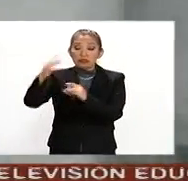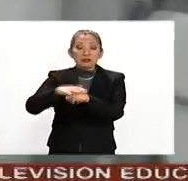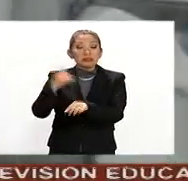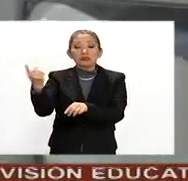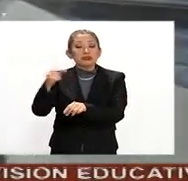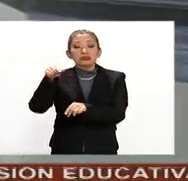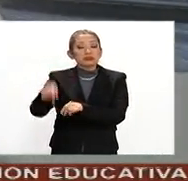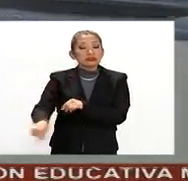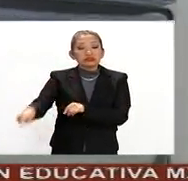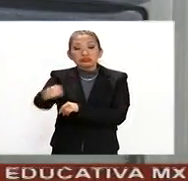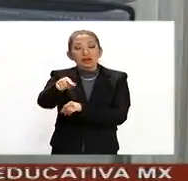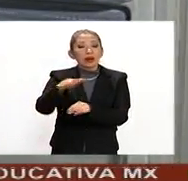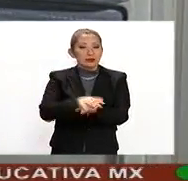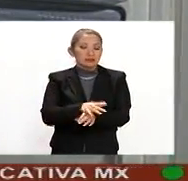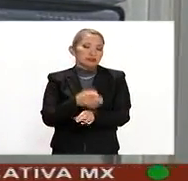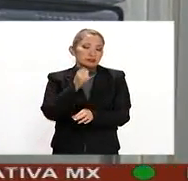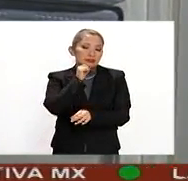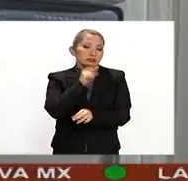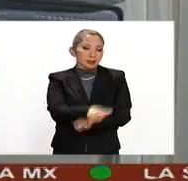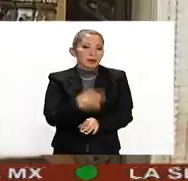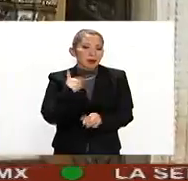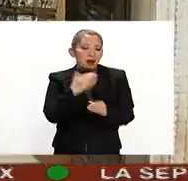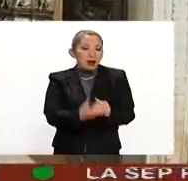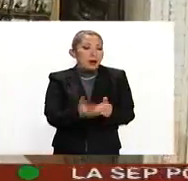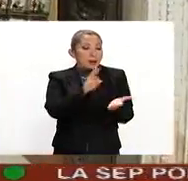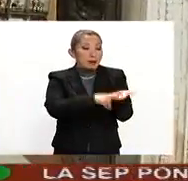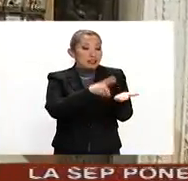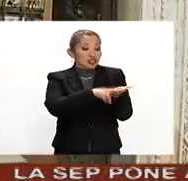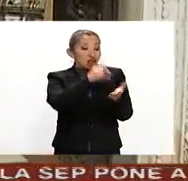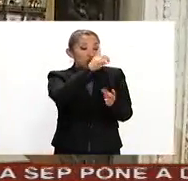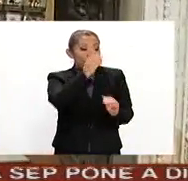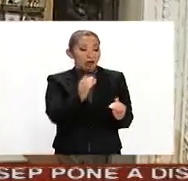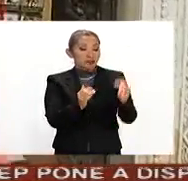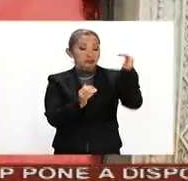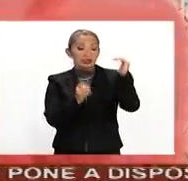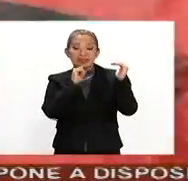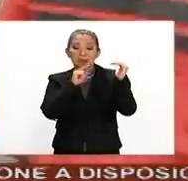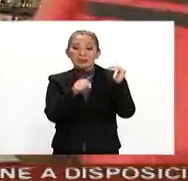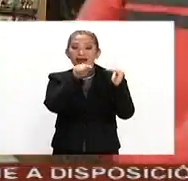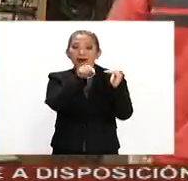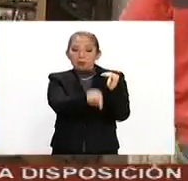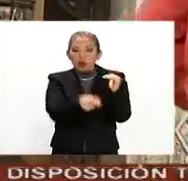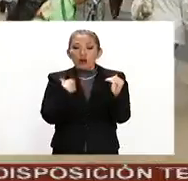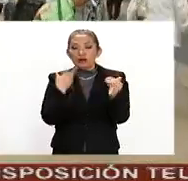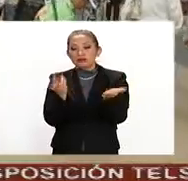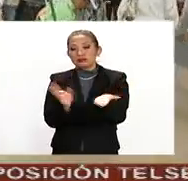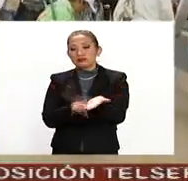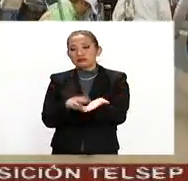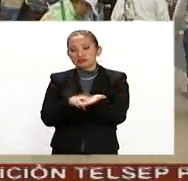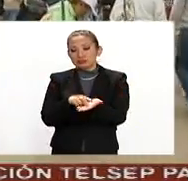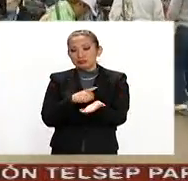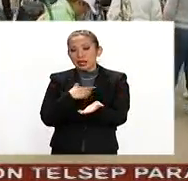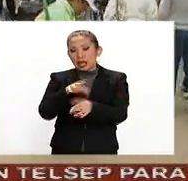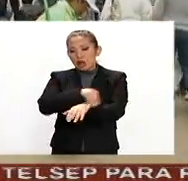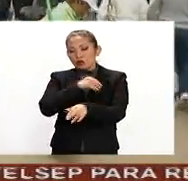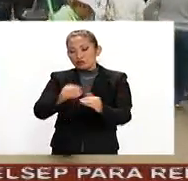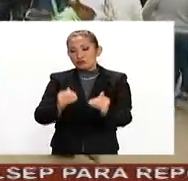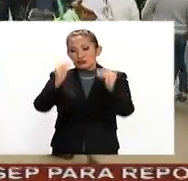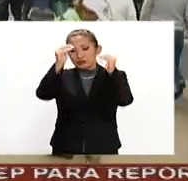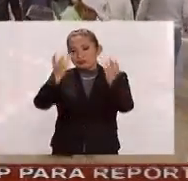otros factores, también al aumento en el precio del dólar, así como un incremento en la tarifa de